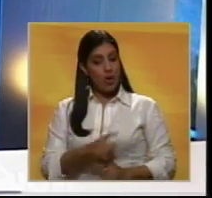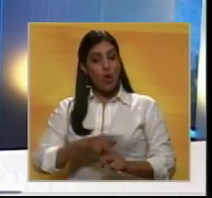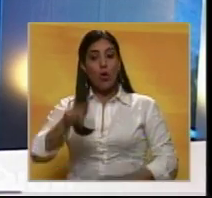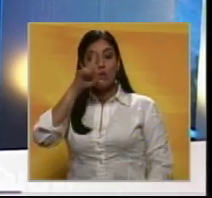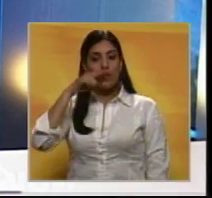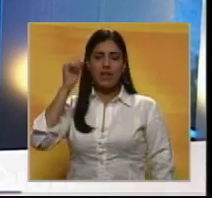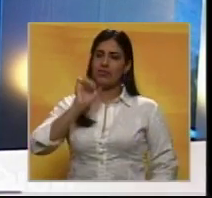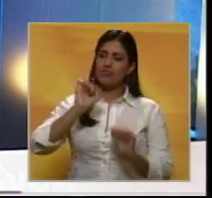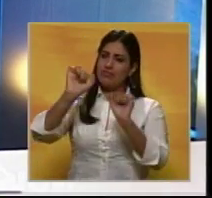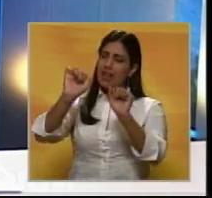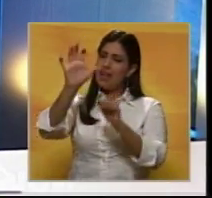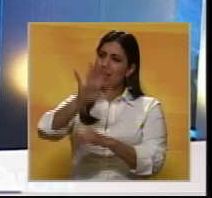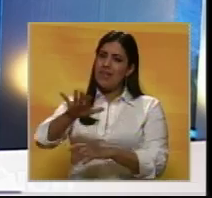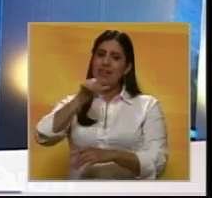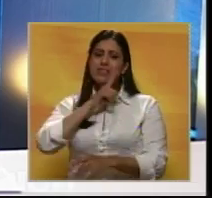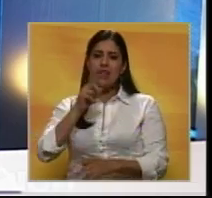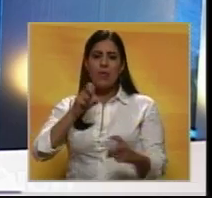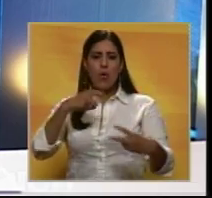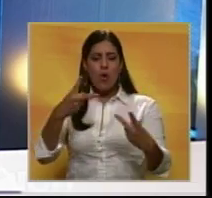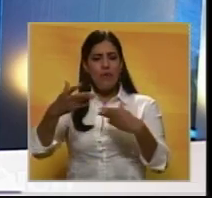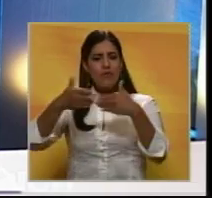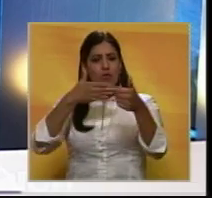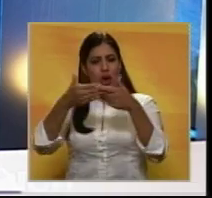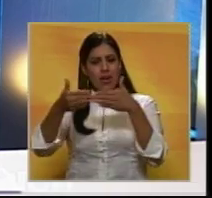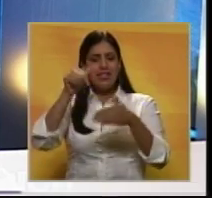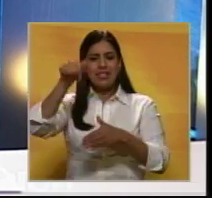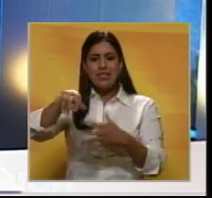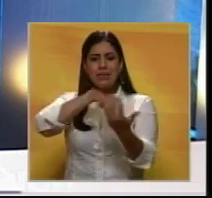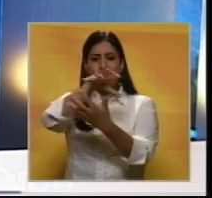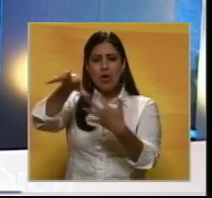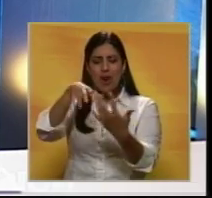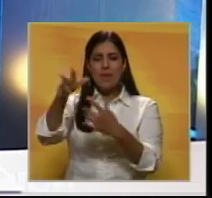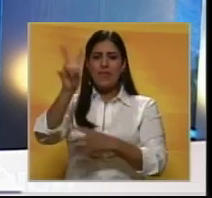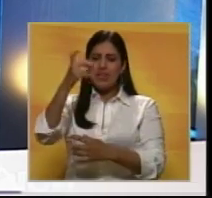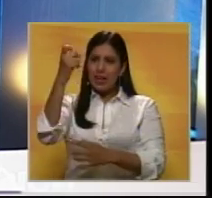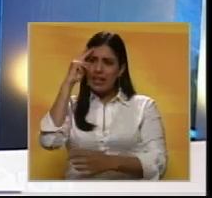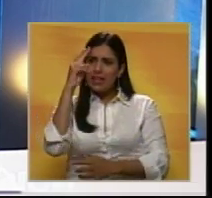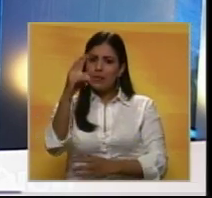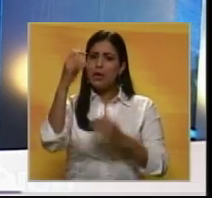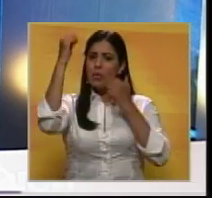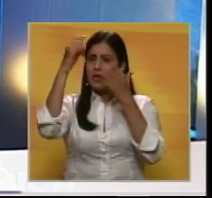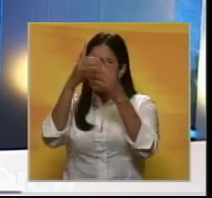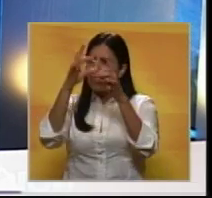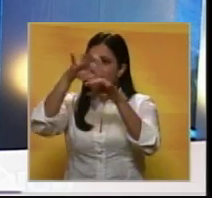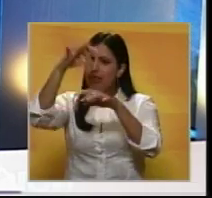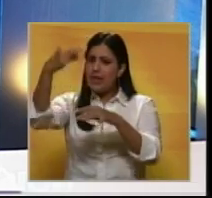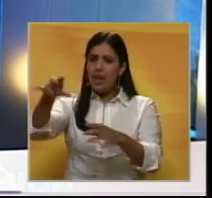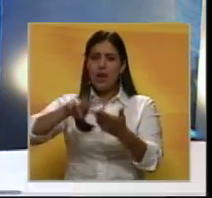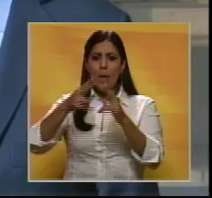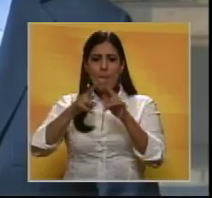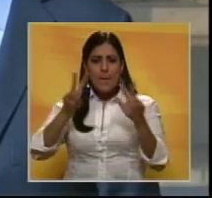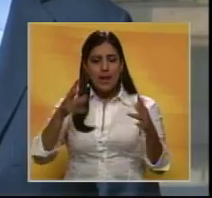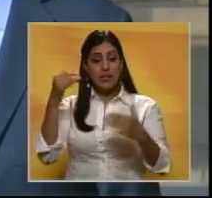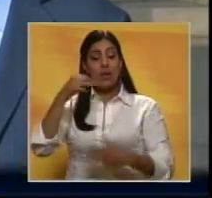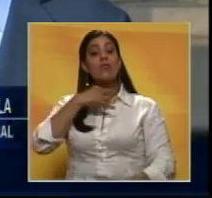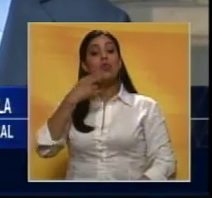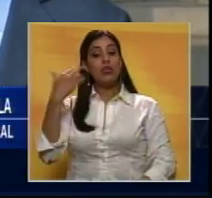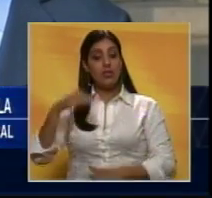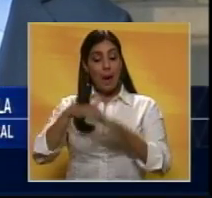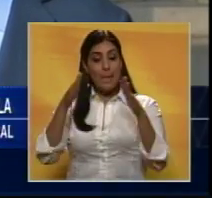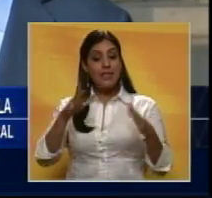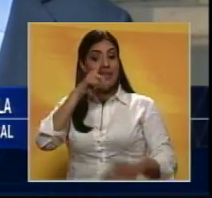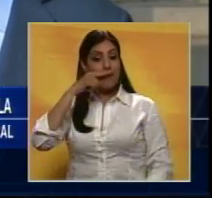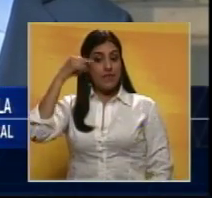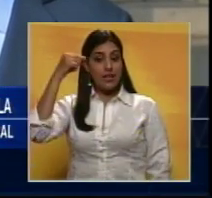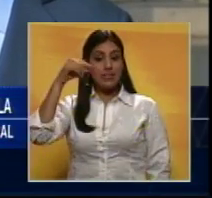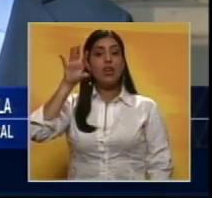Francia deploró lo que a su juicio son nuevos actos de violencia en Venezuela y llamó a respetar el derecho a la manifestación pacífica. Un portavoz del Ministerio